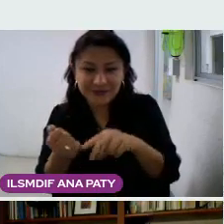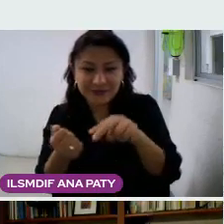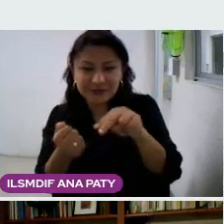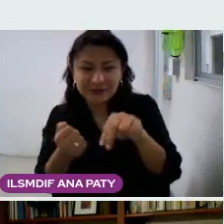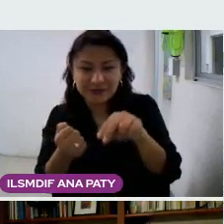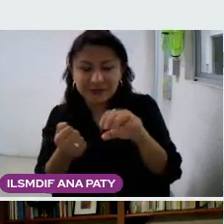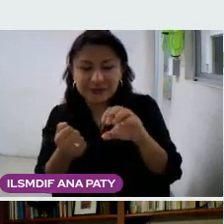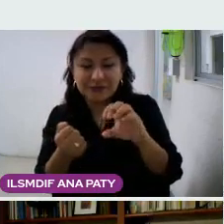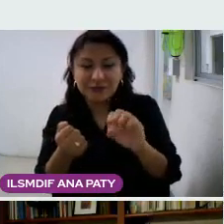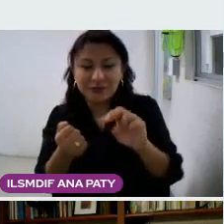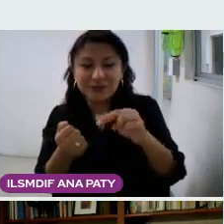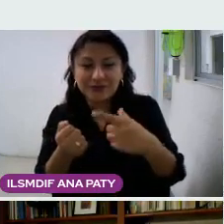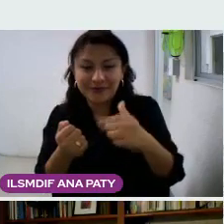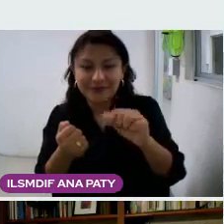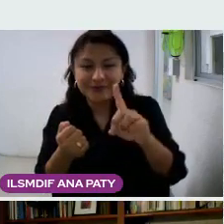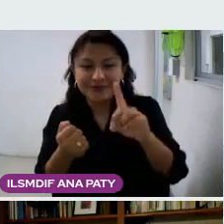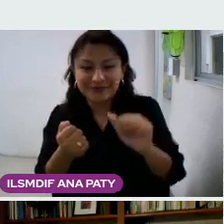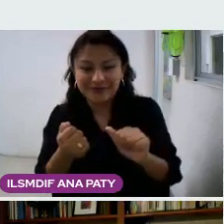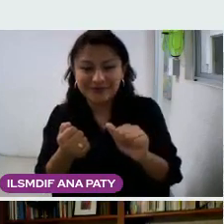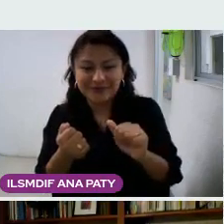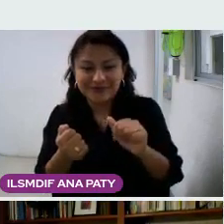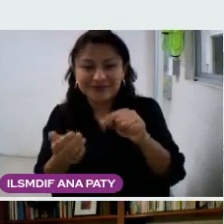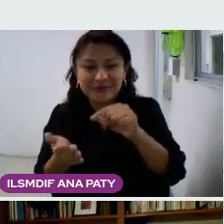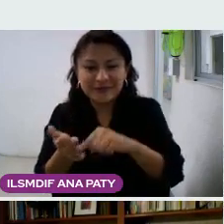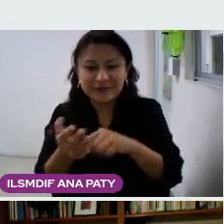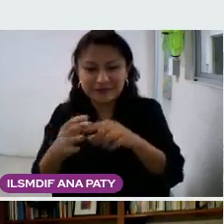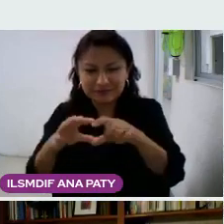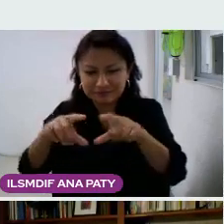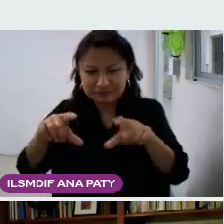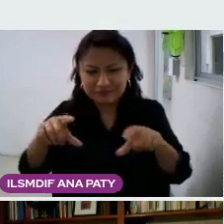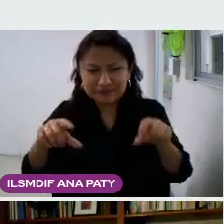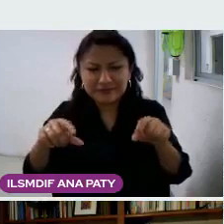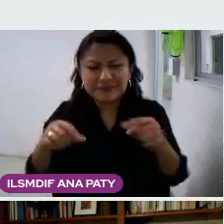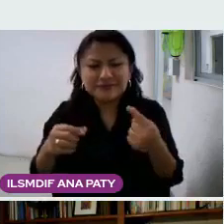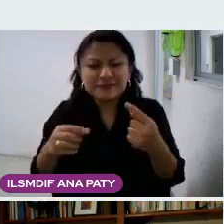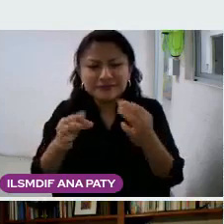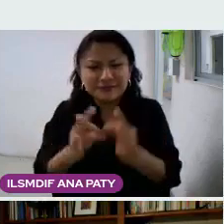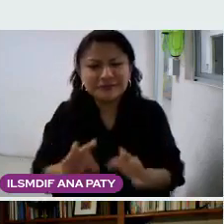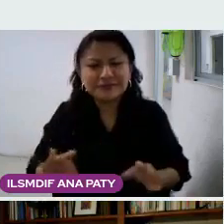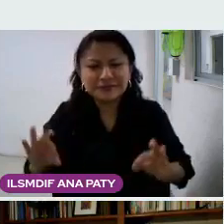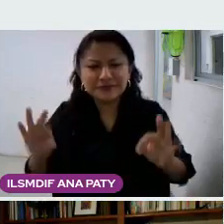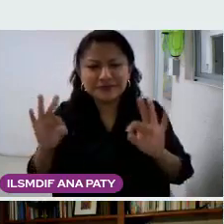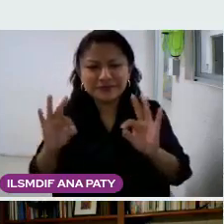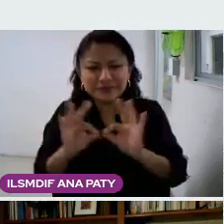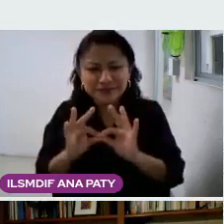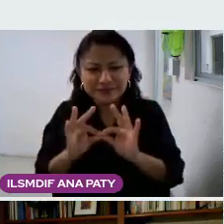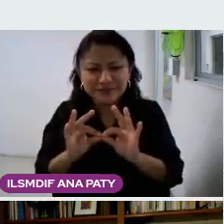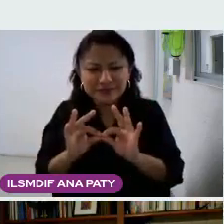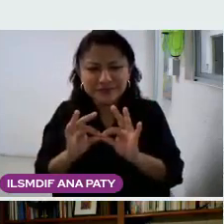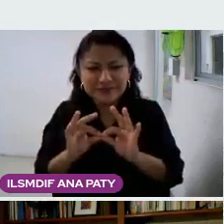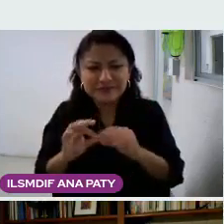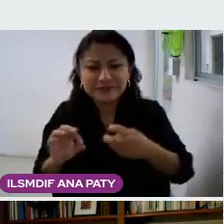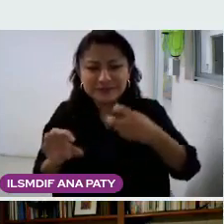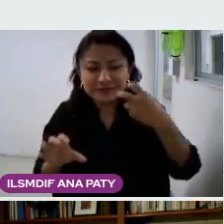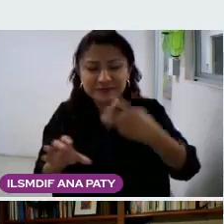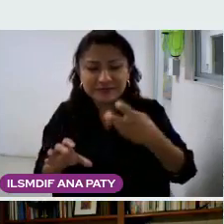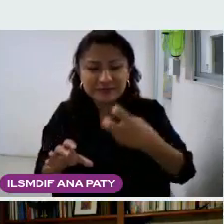y qué significados tiene ese funcionamiento para la cohesión y continuidad en un sistema